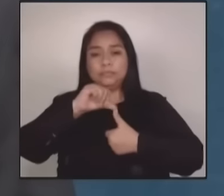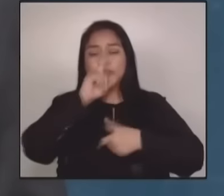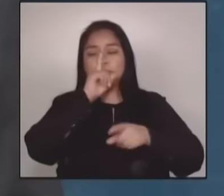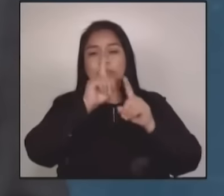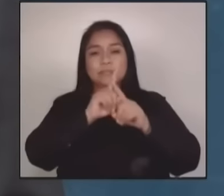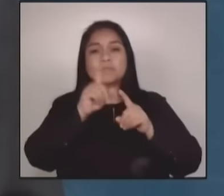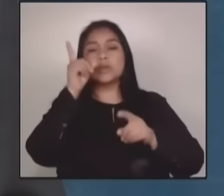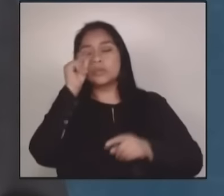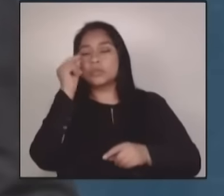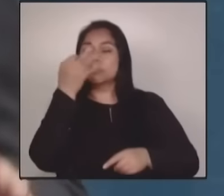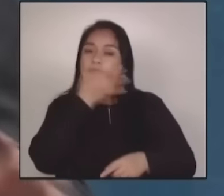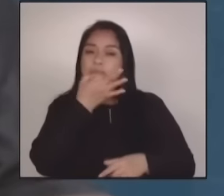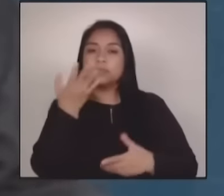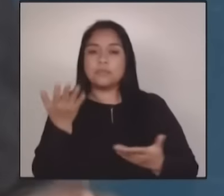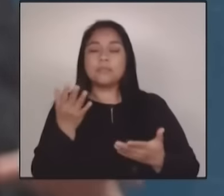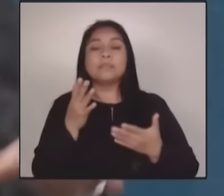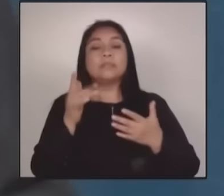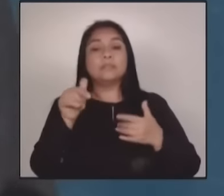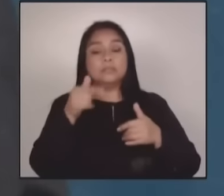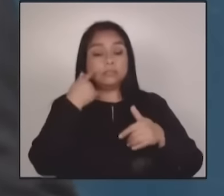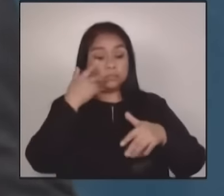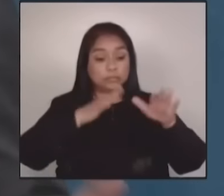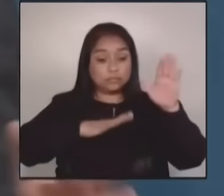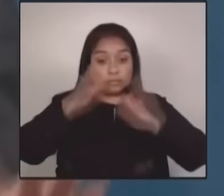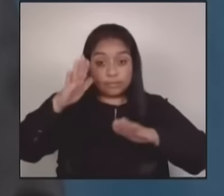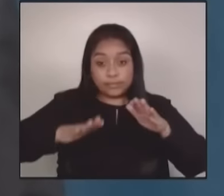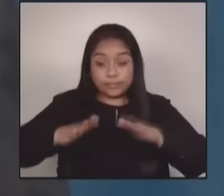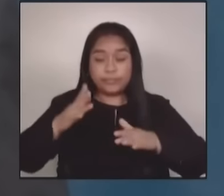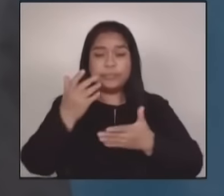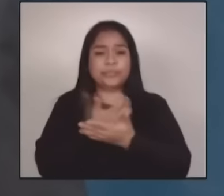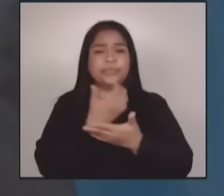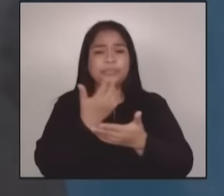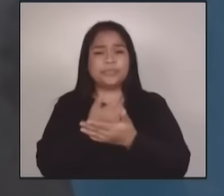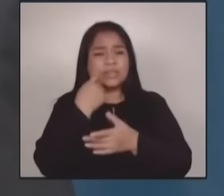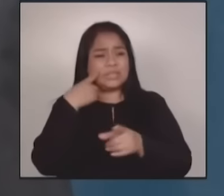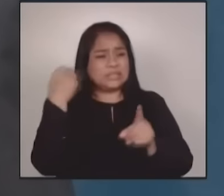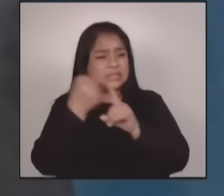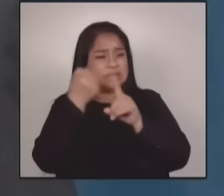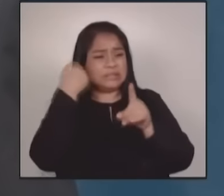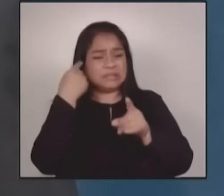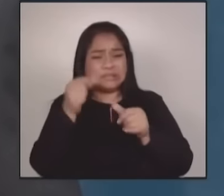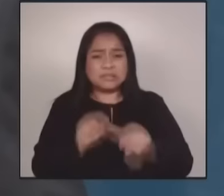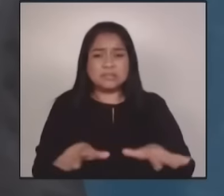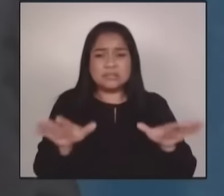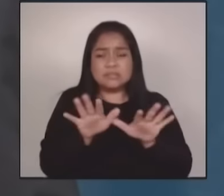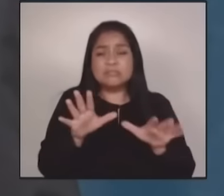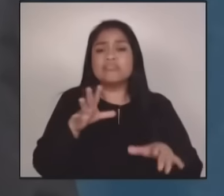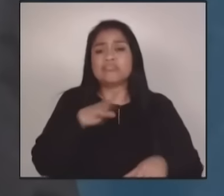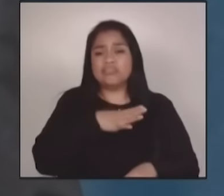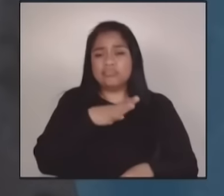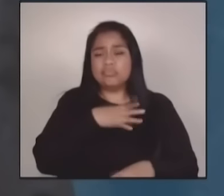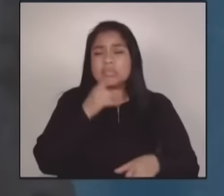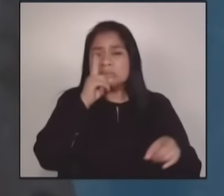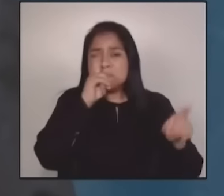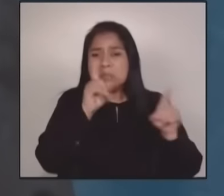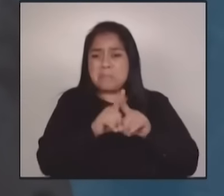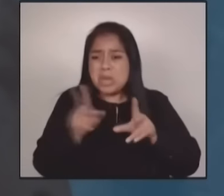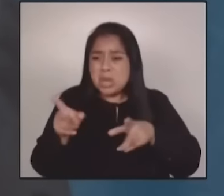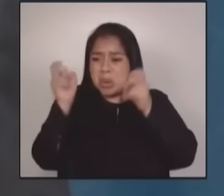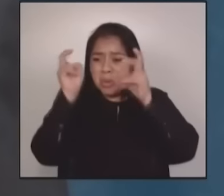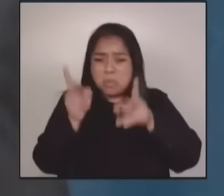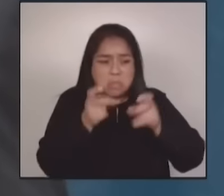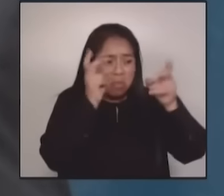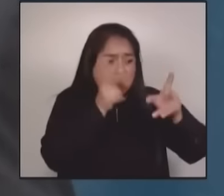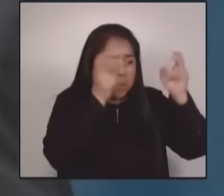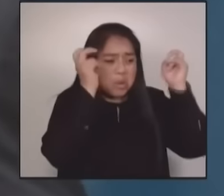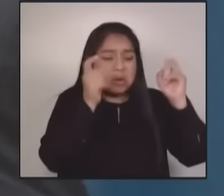centroamericanas. Las condiciones económicas, la catástrofe ambiental que enfrentamos y la inseguridad cotidiana han llevado